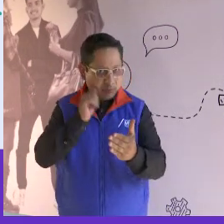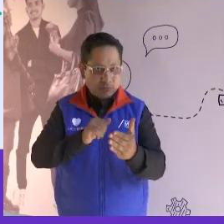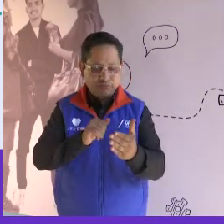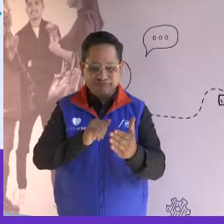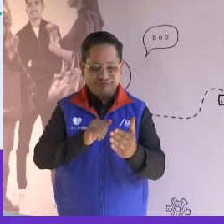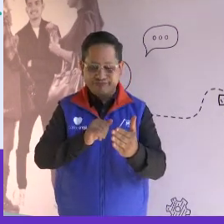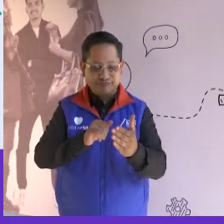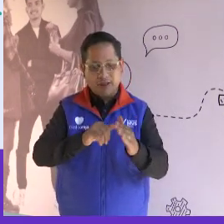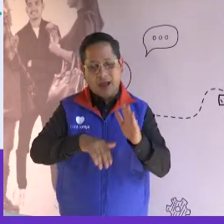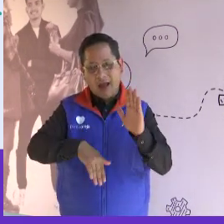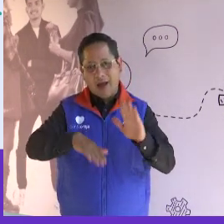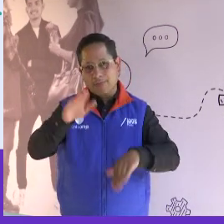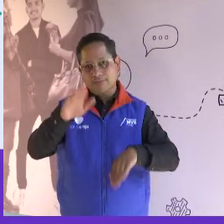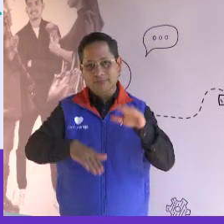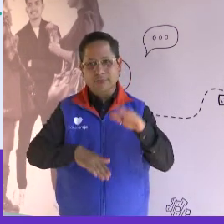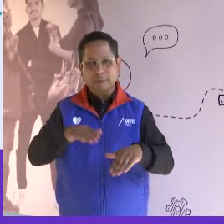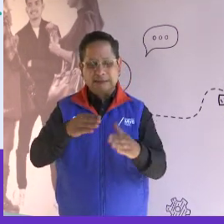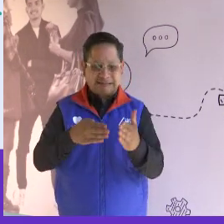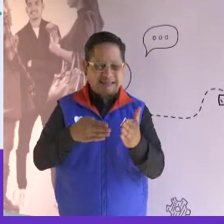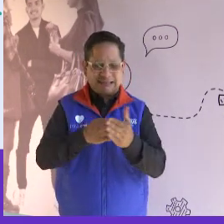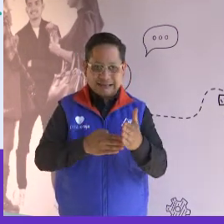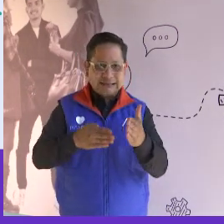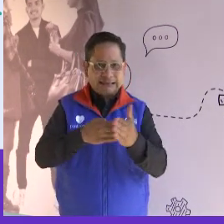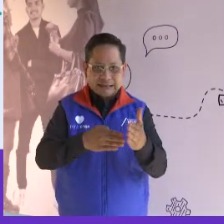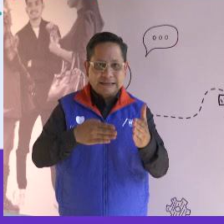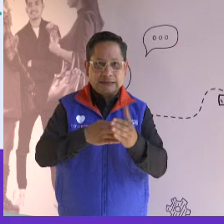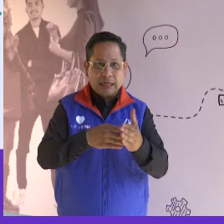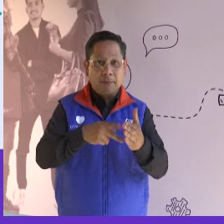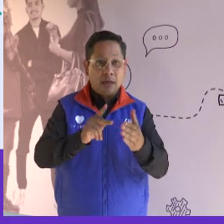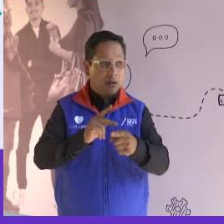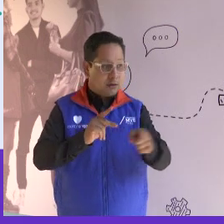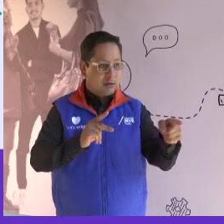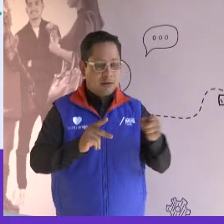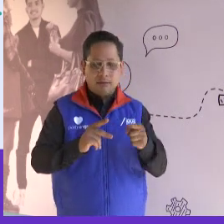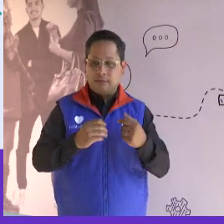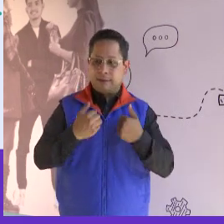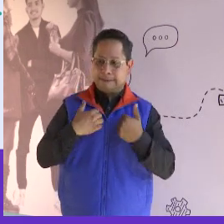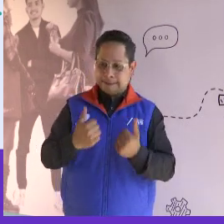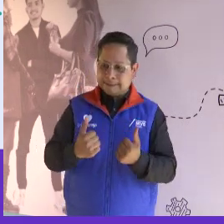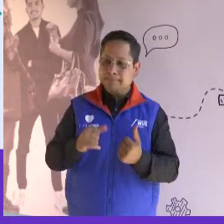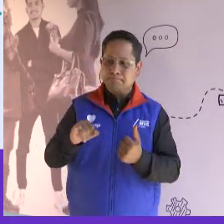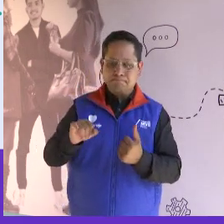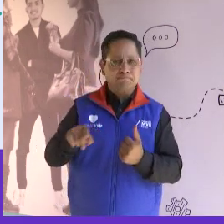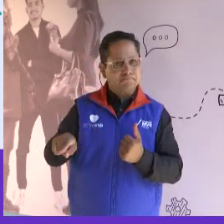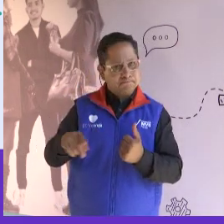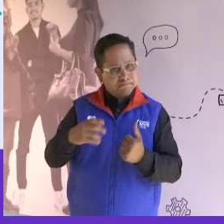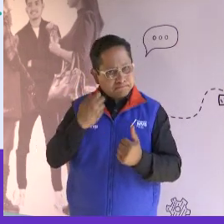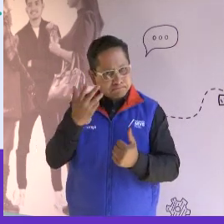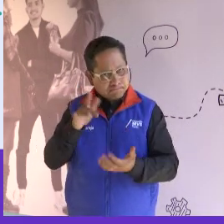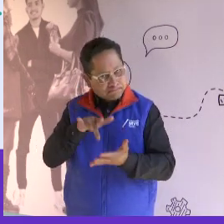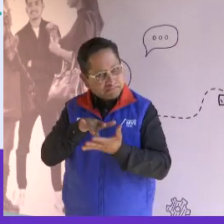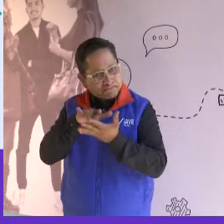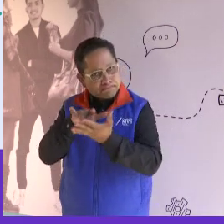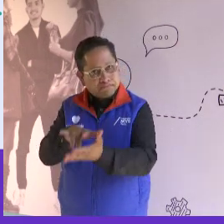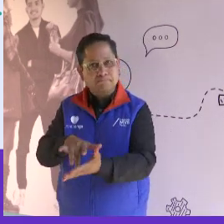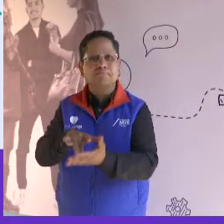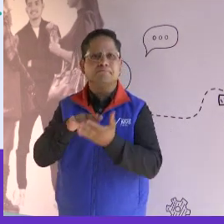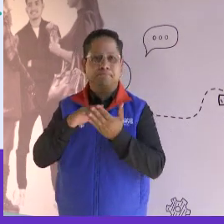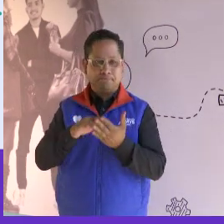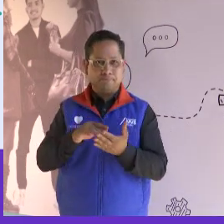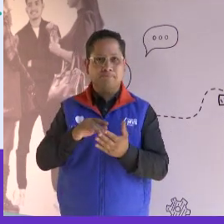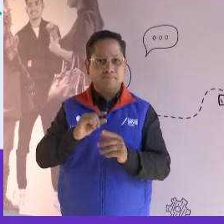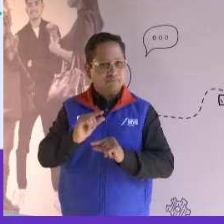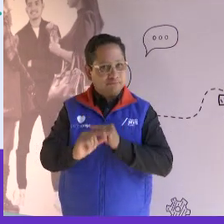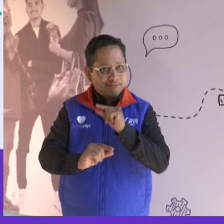en ocasiones sí genera simpatía, genera identificación y genera la posibilidad de